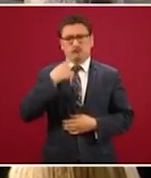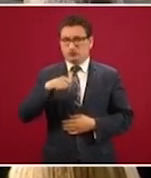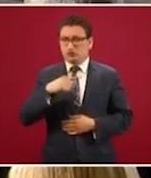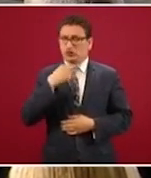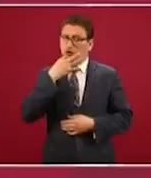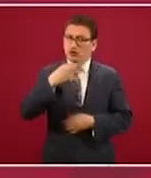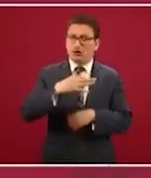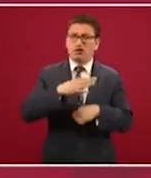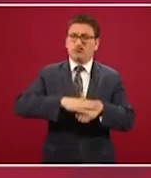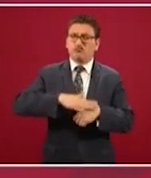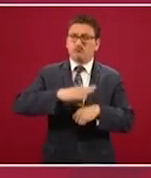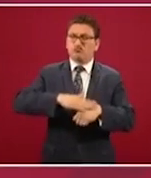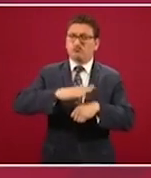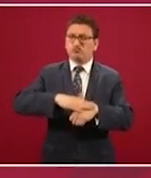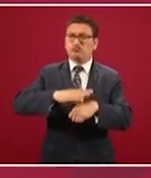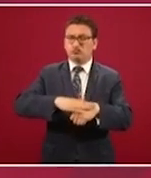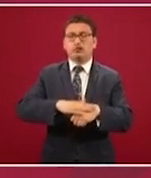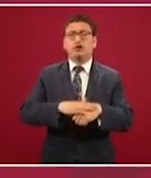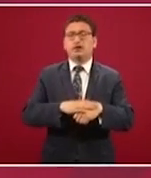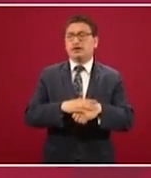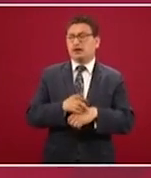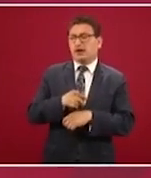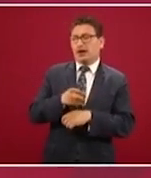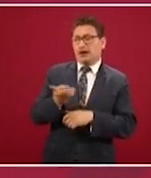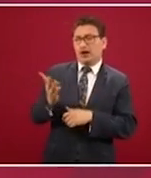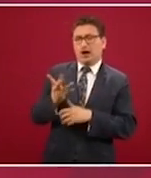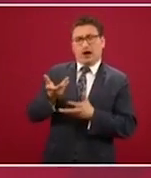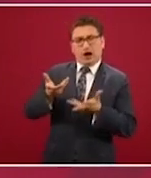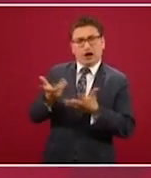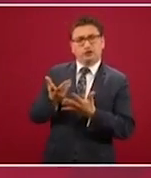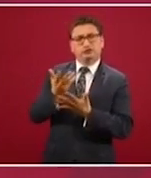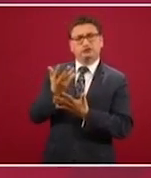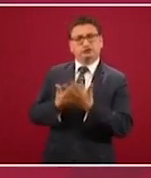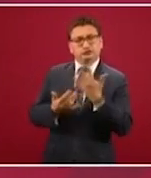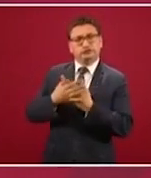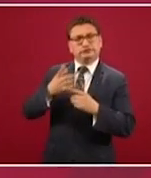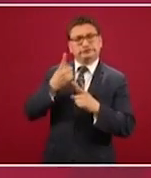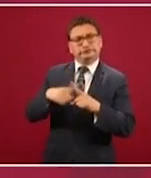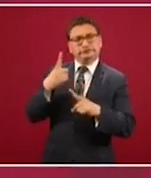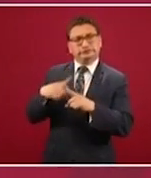estas operaciones que se hicieron